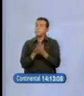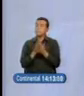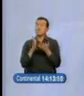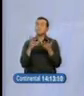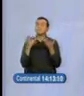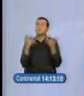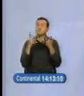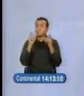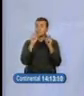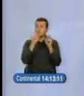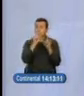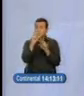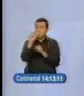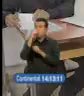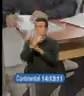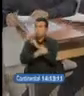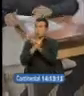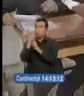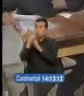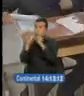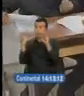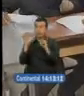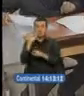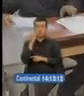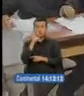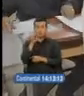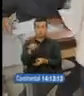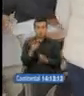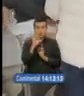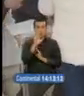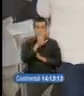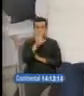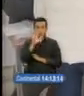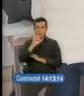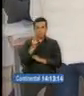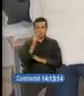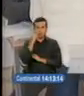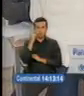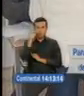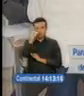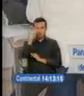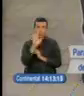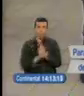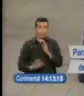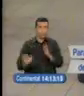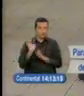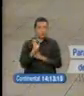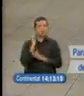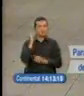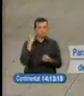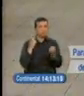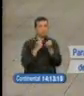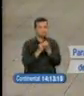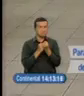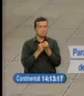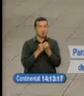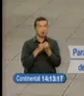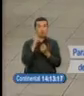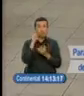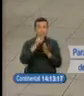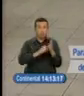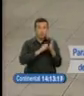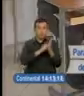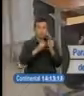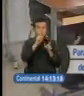consulta popular. El 19 de febrero, el 55.12% de ecuatorianos votó a favor de la prohibición de que autoridades de